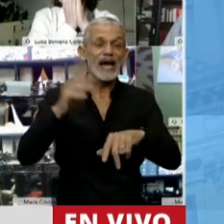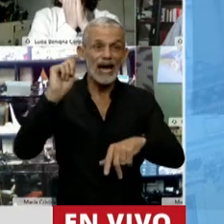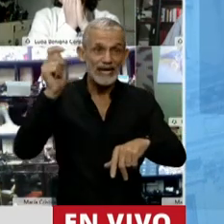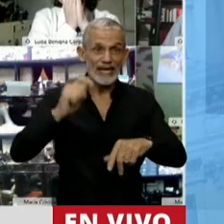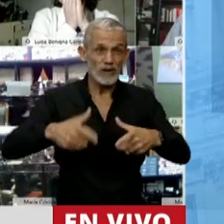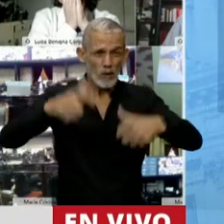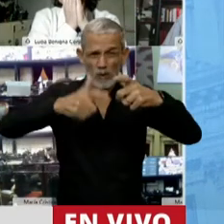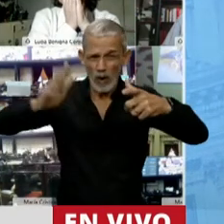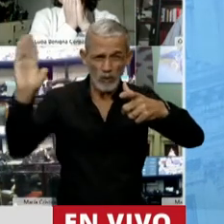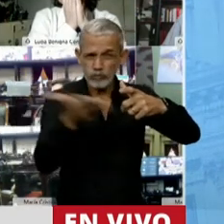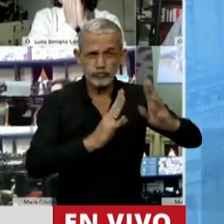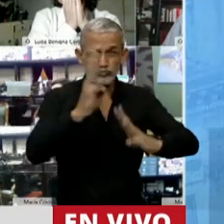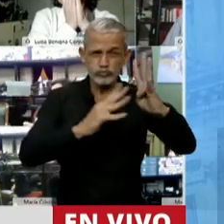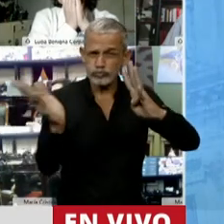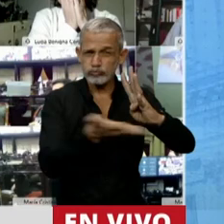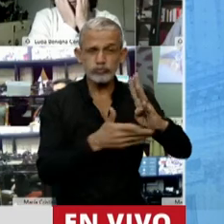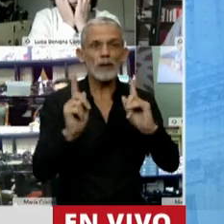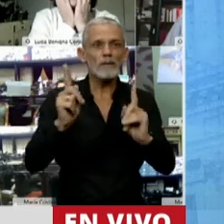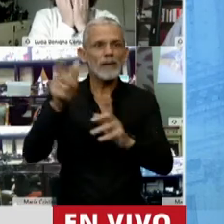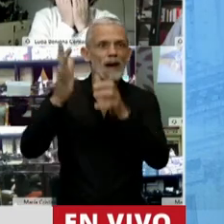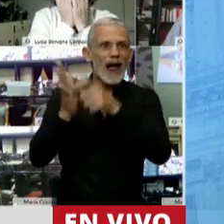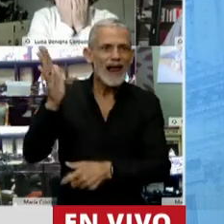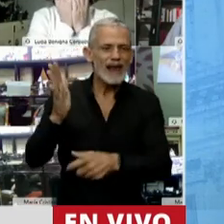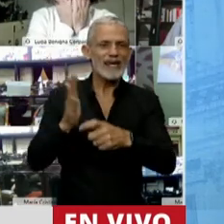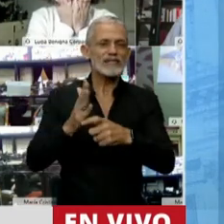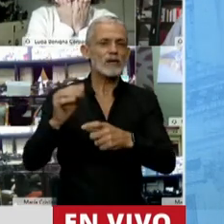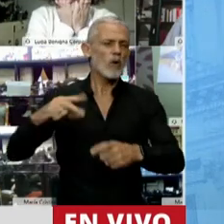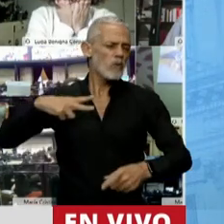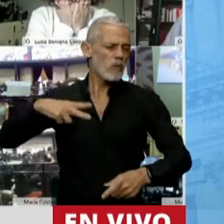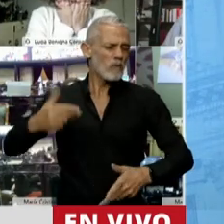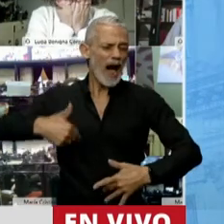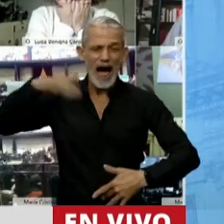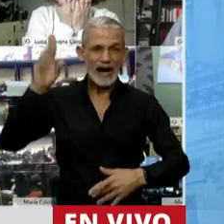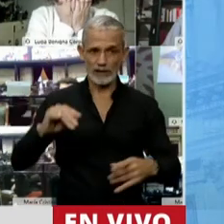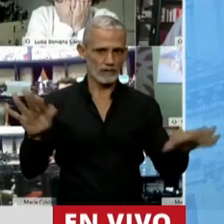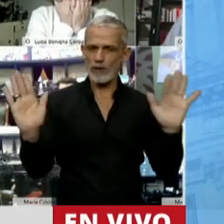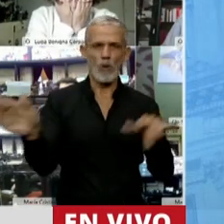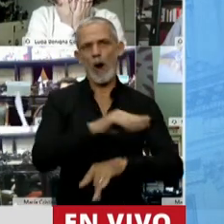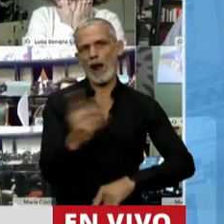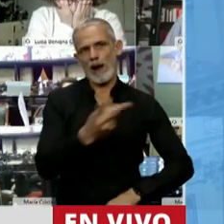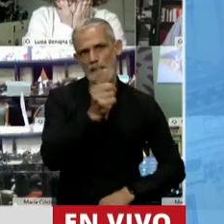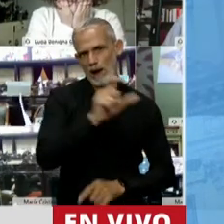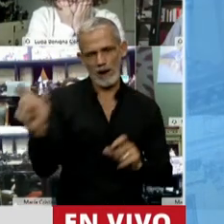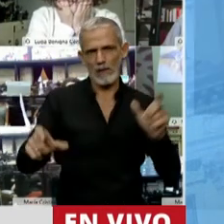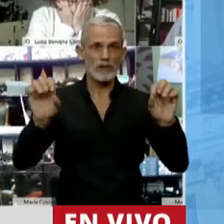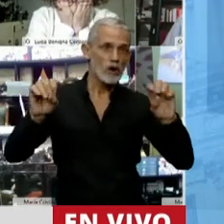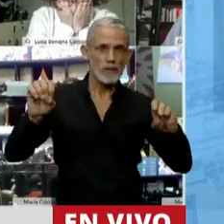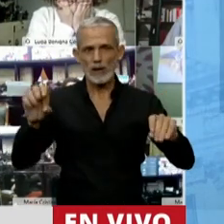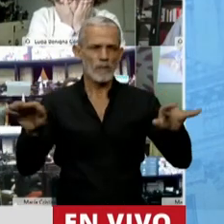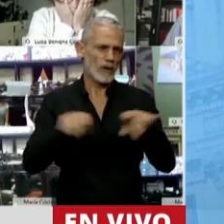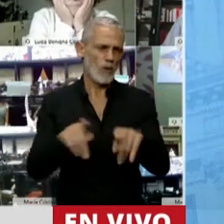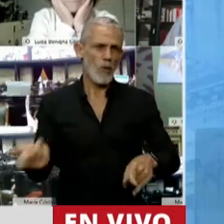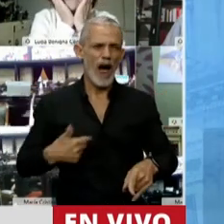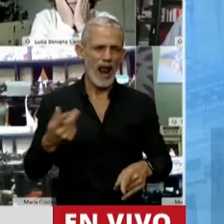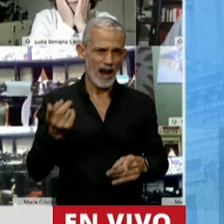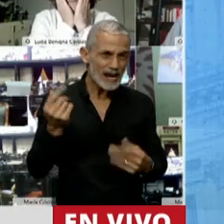de la deforestación con la publicada por la revista Forbes de los más ricos de la Argentina. Parece que, así como los ricos no piden permiso,